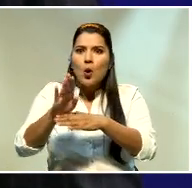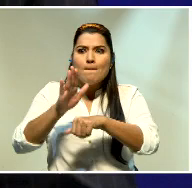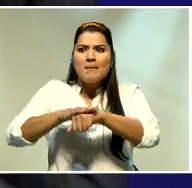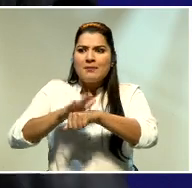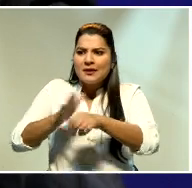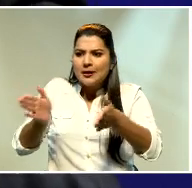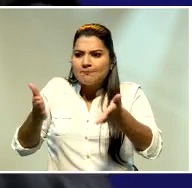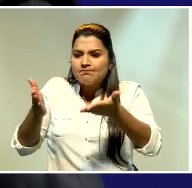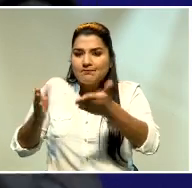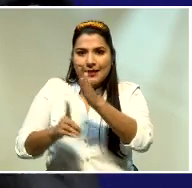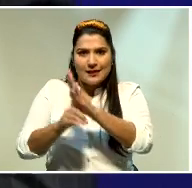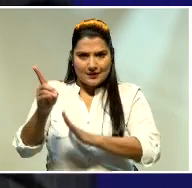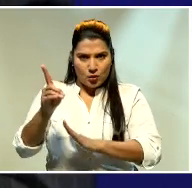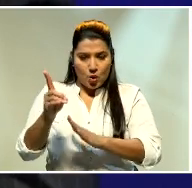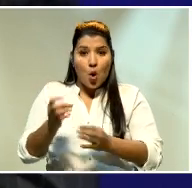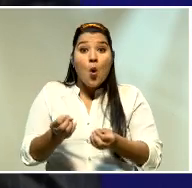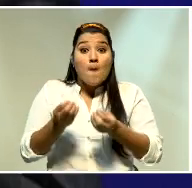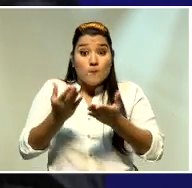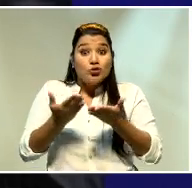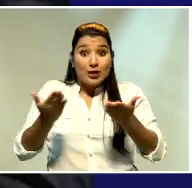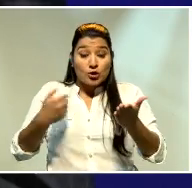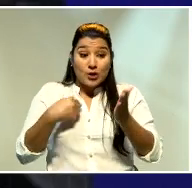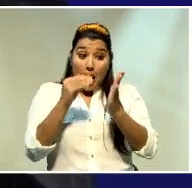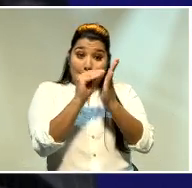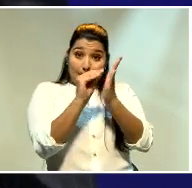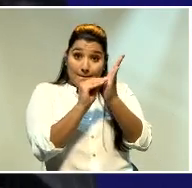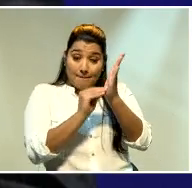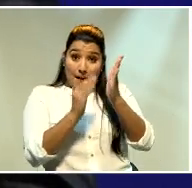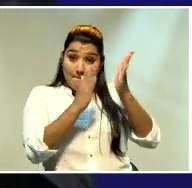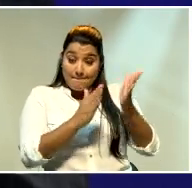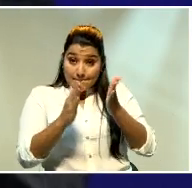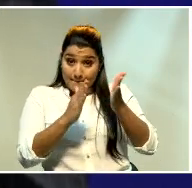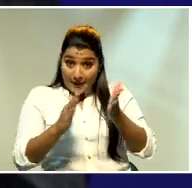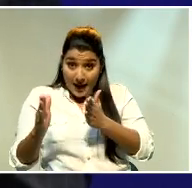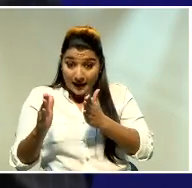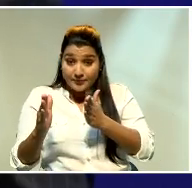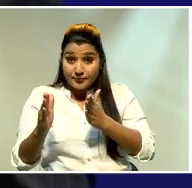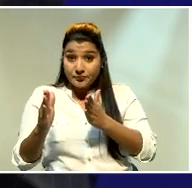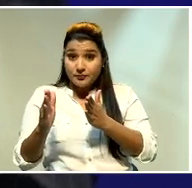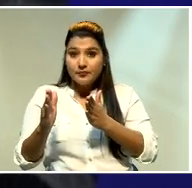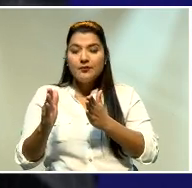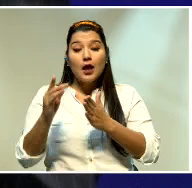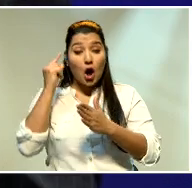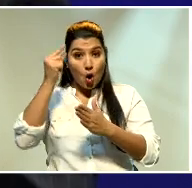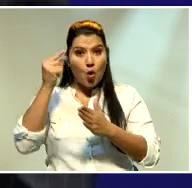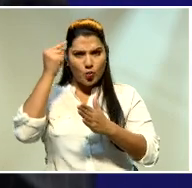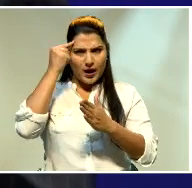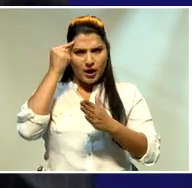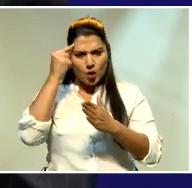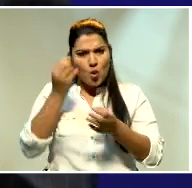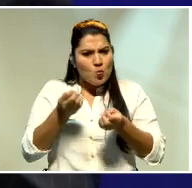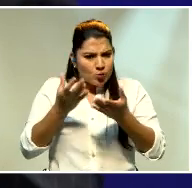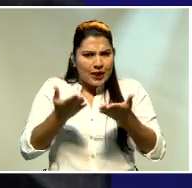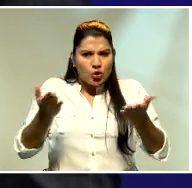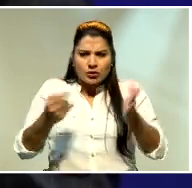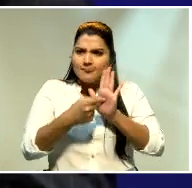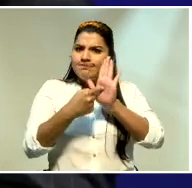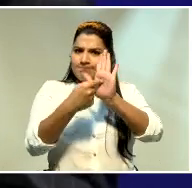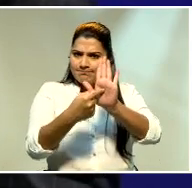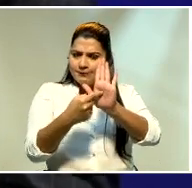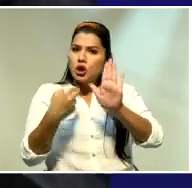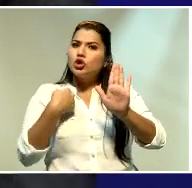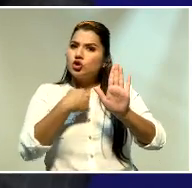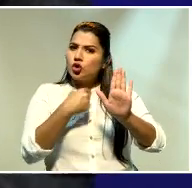serie de cosas que ahí fuimos muy claros, aunque dijéramos que no eran ciertas cosas populares, las dijimos, porque sabíamos